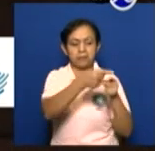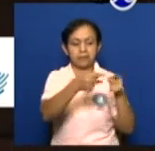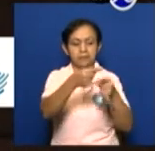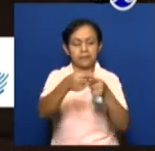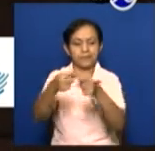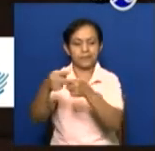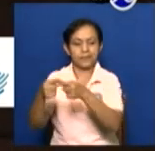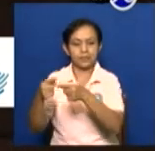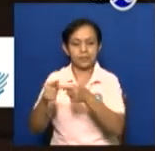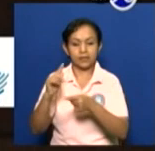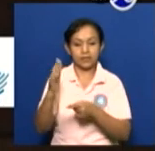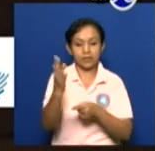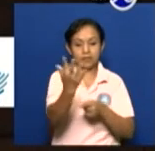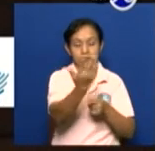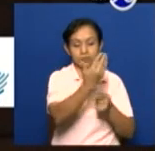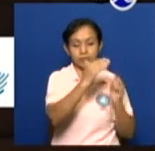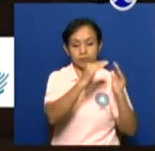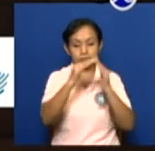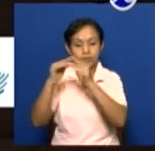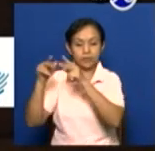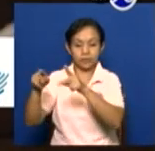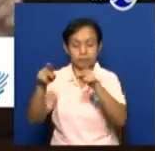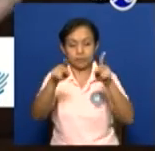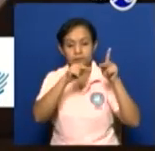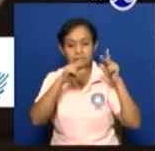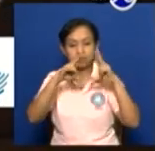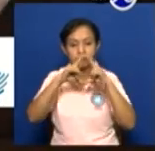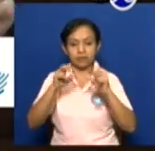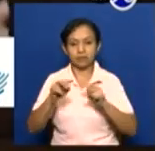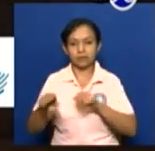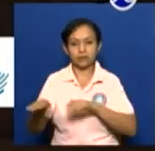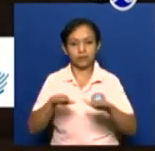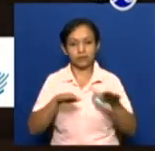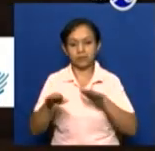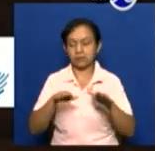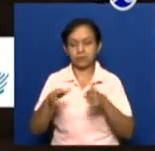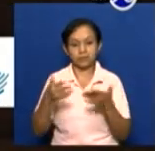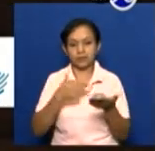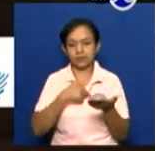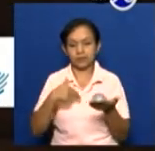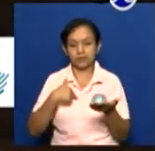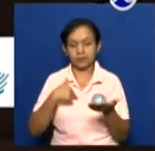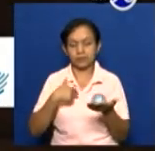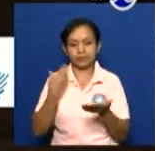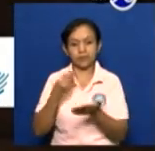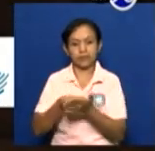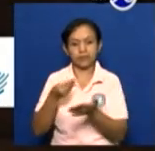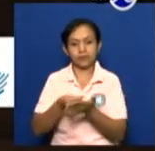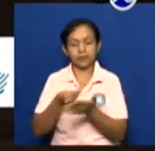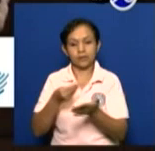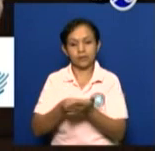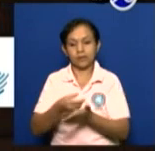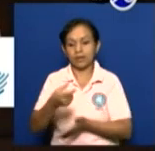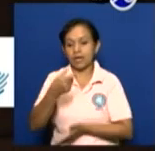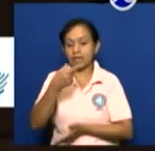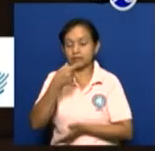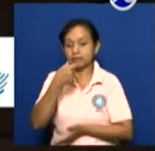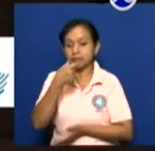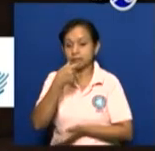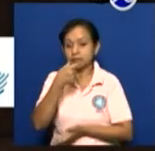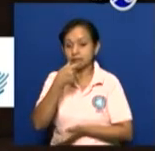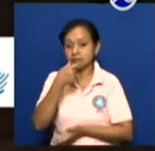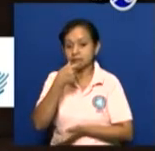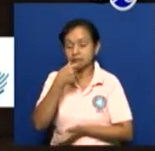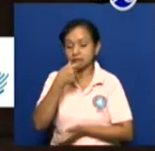entre todos los ciudadanos nicaragüenses, no hubieran bastado para comprar una galleta de soda y